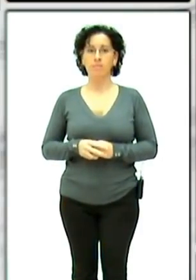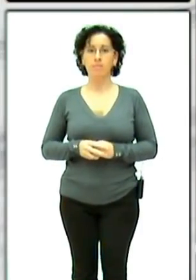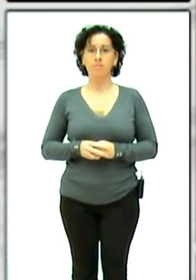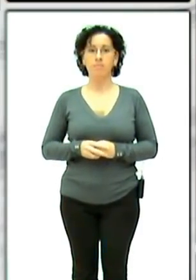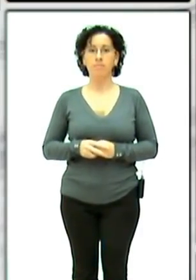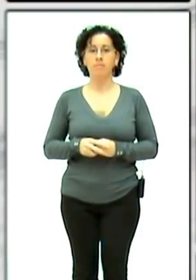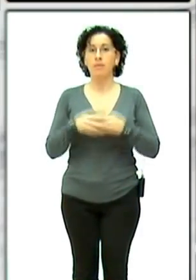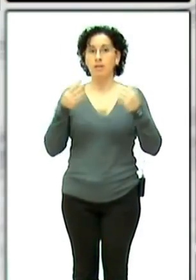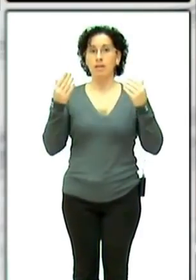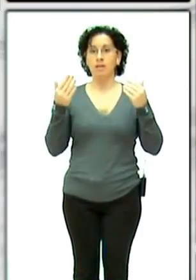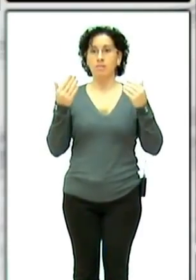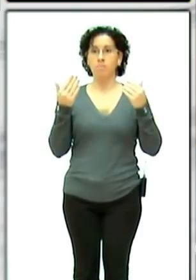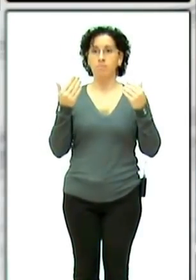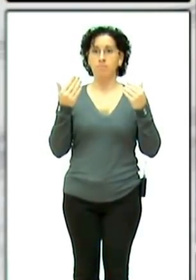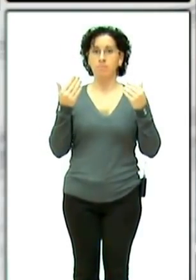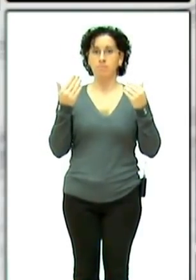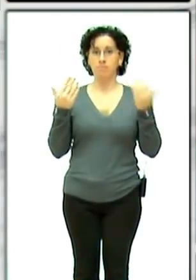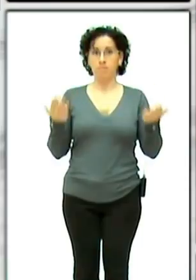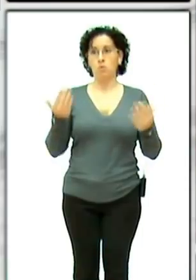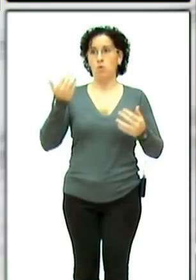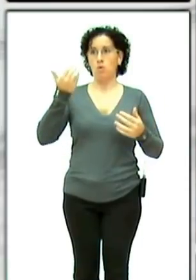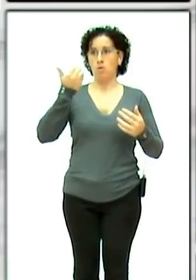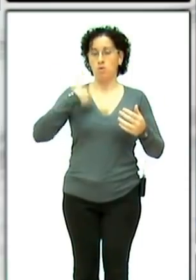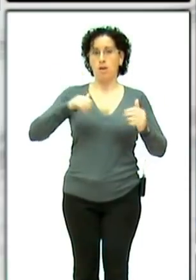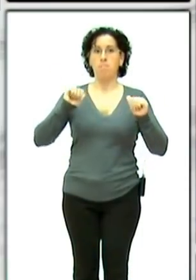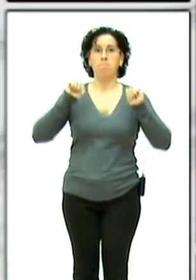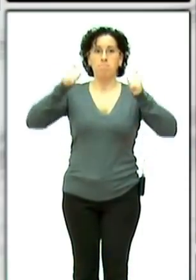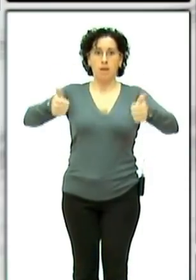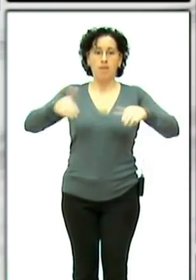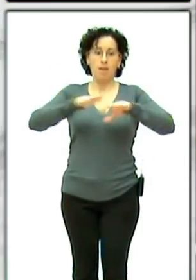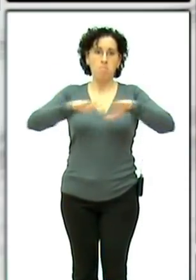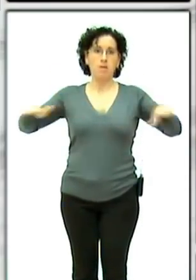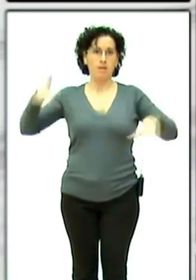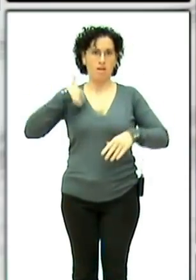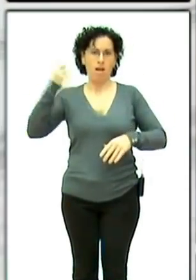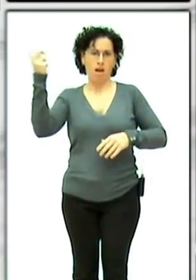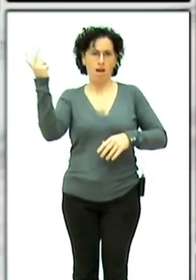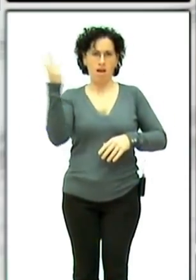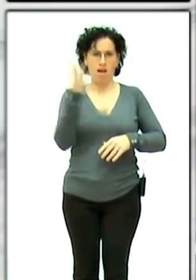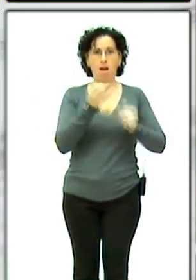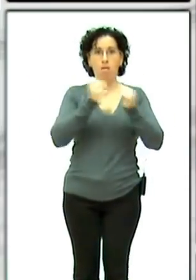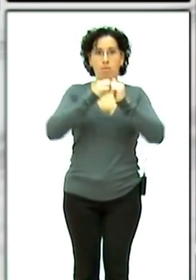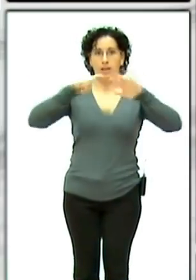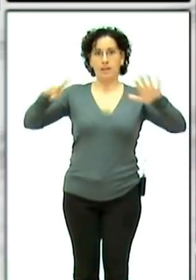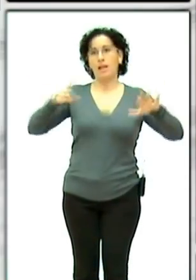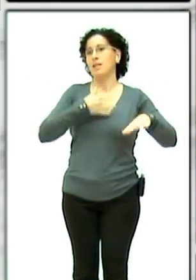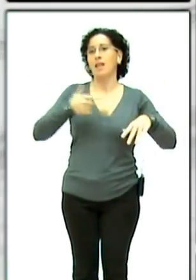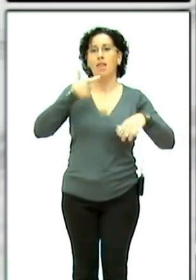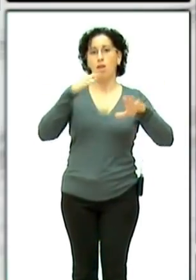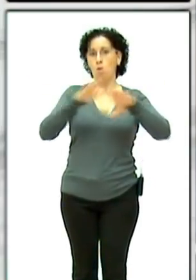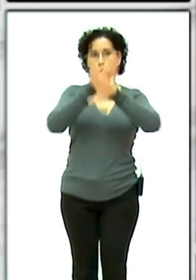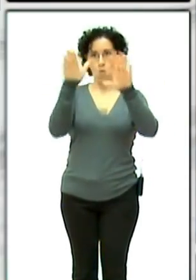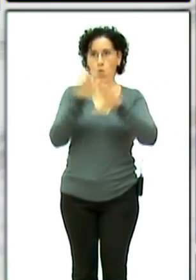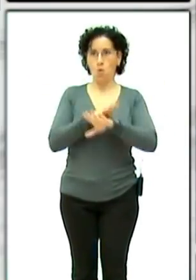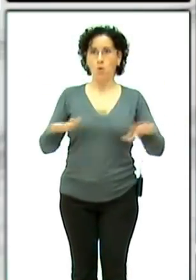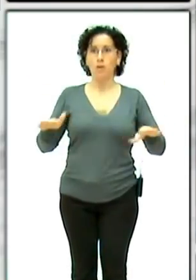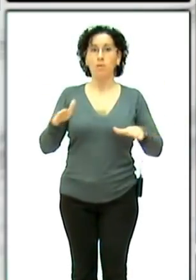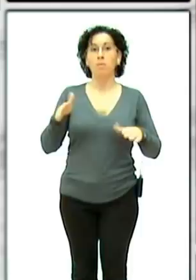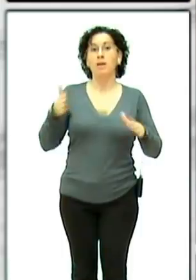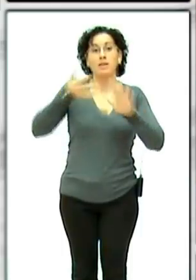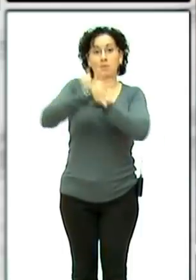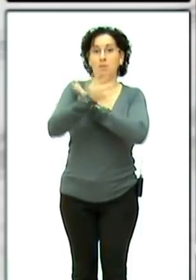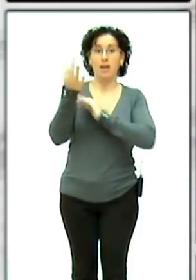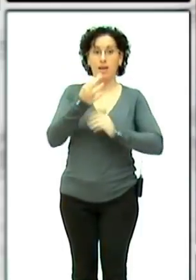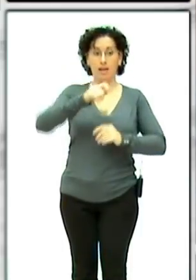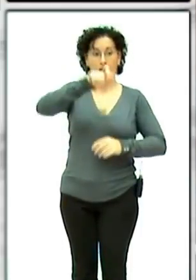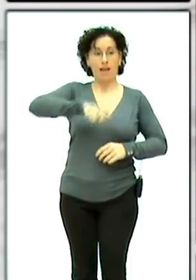Bueno, pues vamos a iniciar la mesa número 26, ya es la última, con lo cual los que tengáis ya ganas